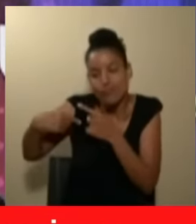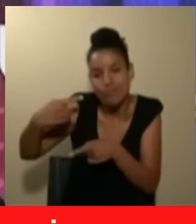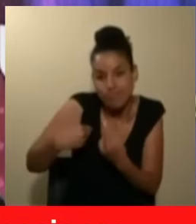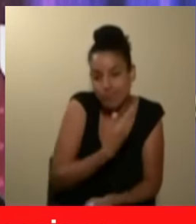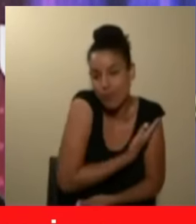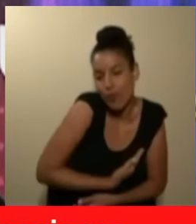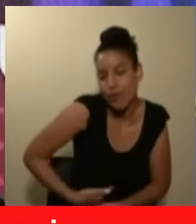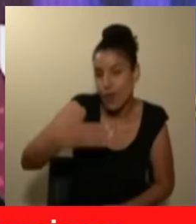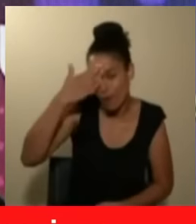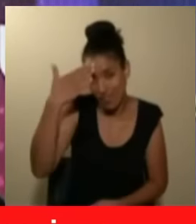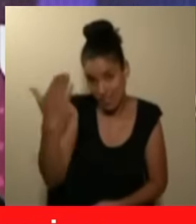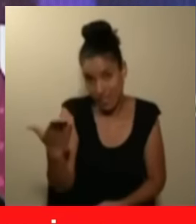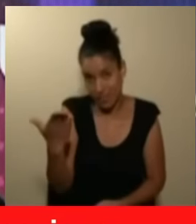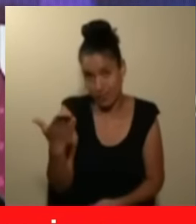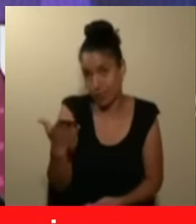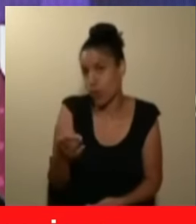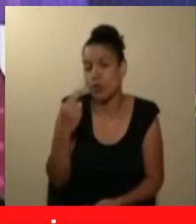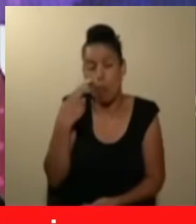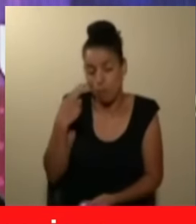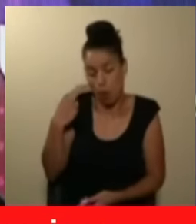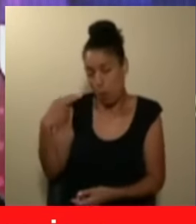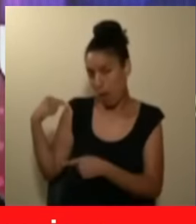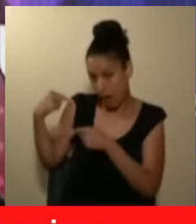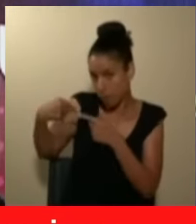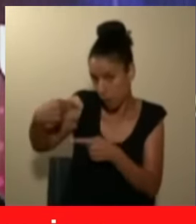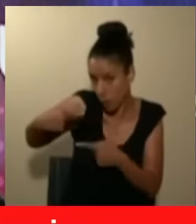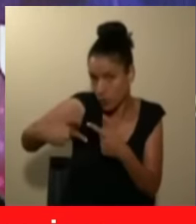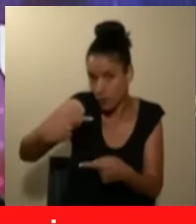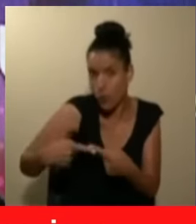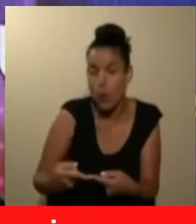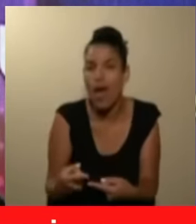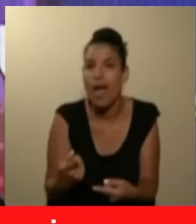estructural. Ahora, el gobierno